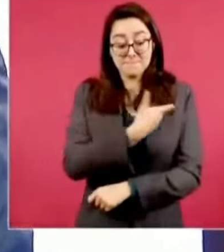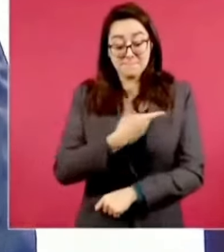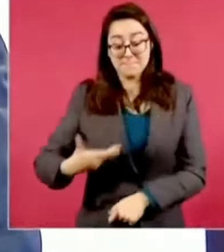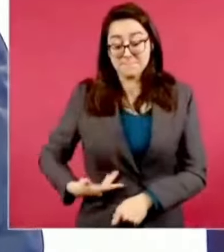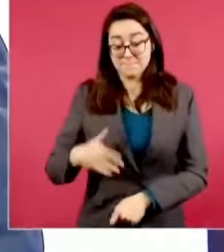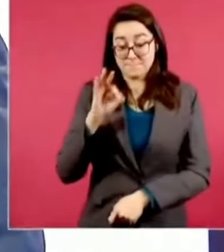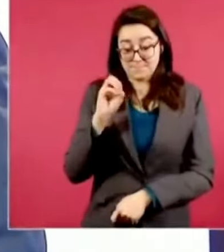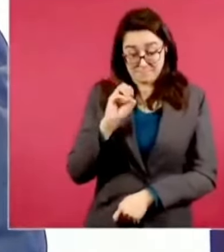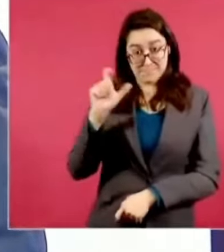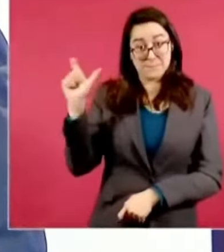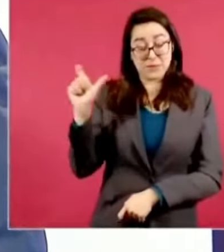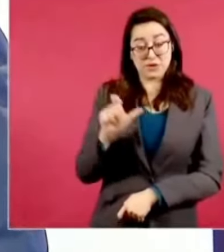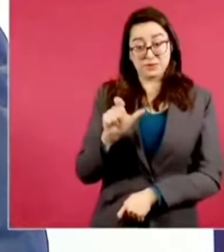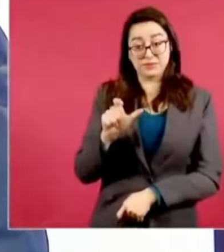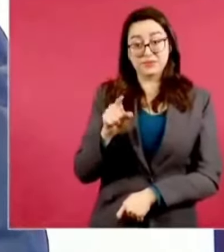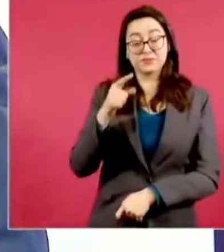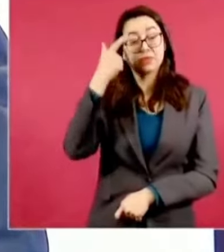Hacienda,